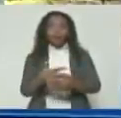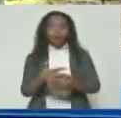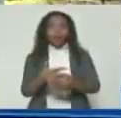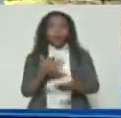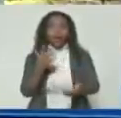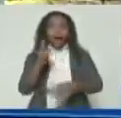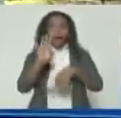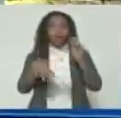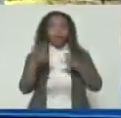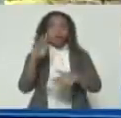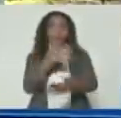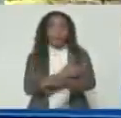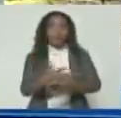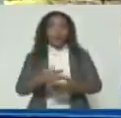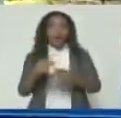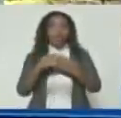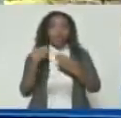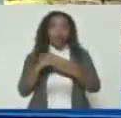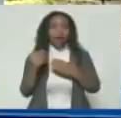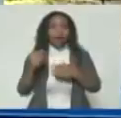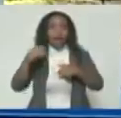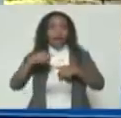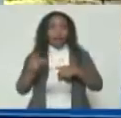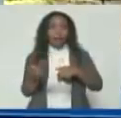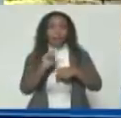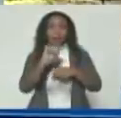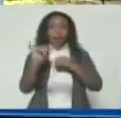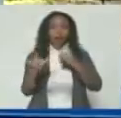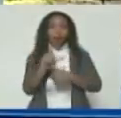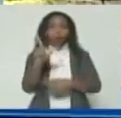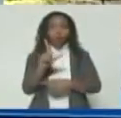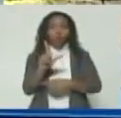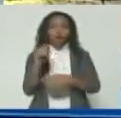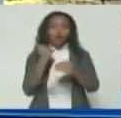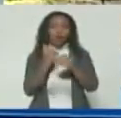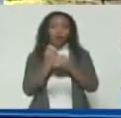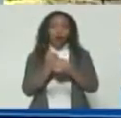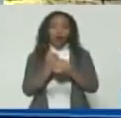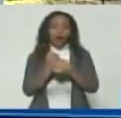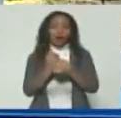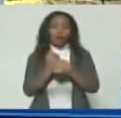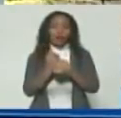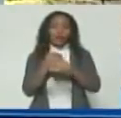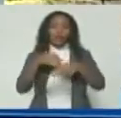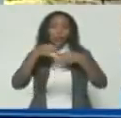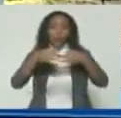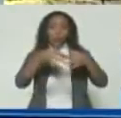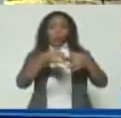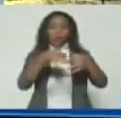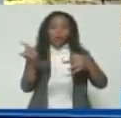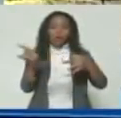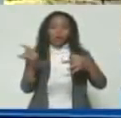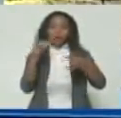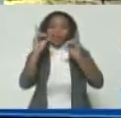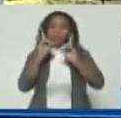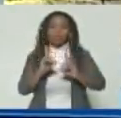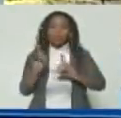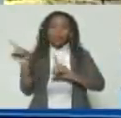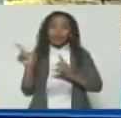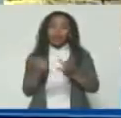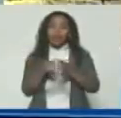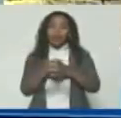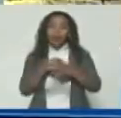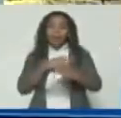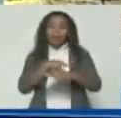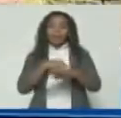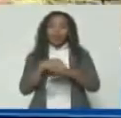a 14 millones de dólares, y este mes de julio estamos liquidando igual cantidad. Eso se decide en un comité donde está el Ministerio